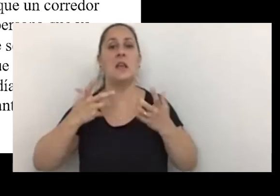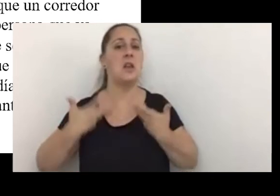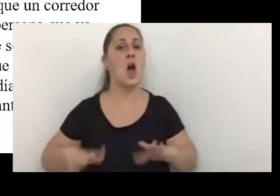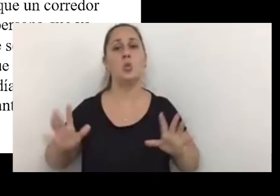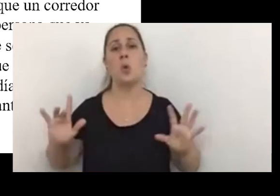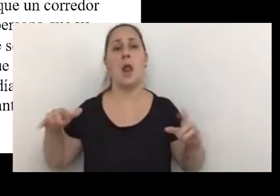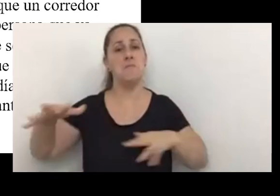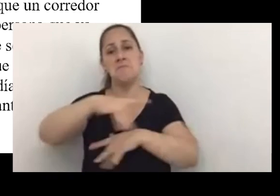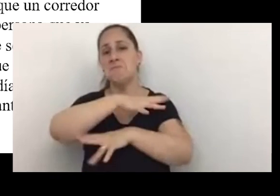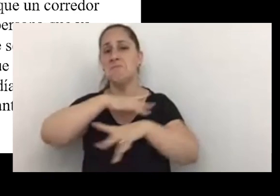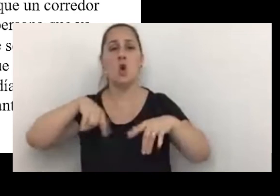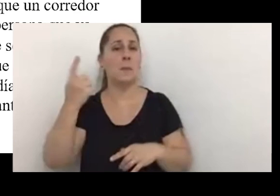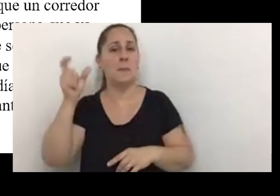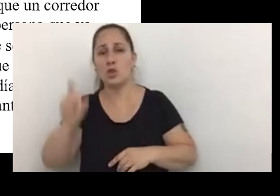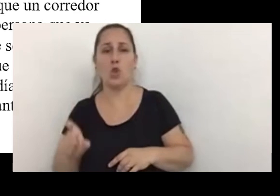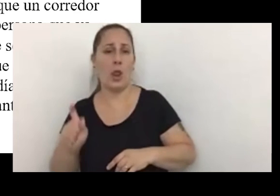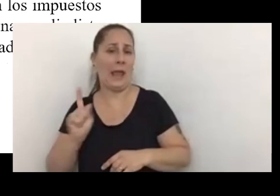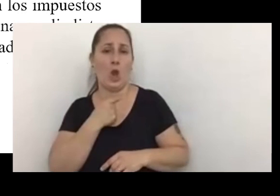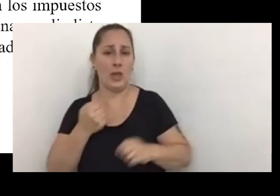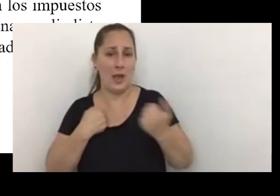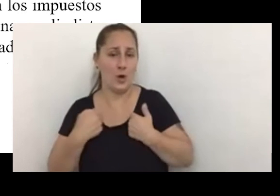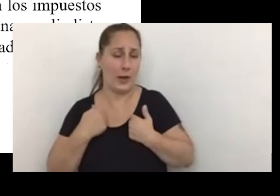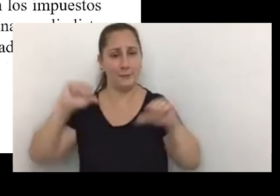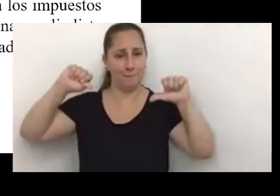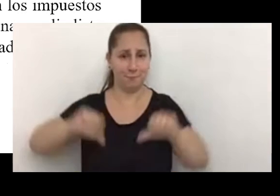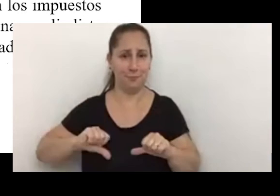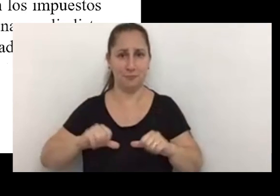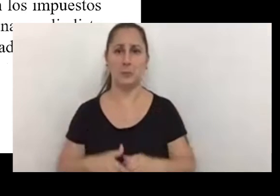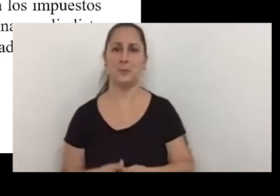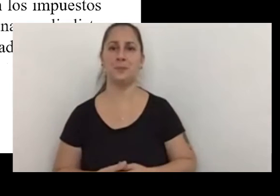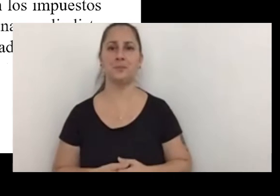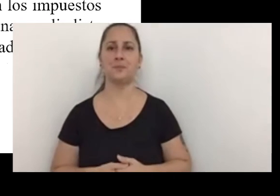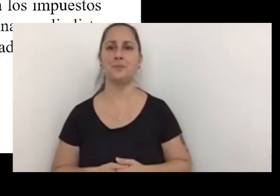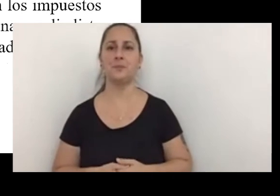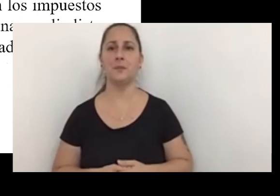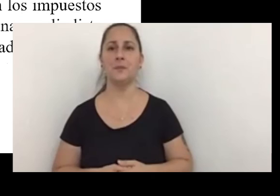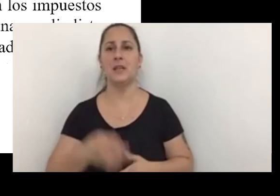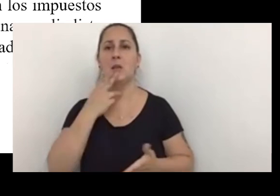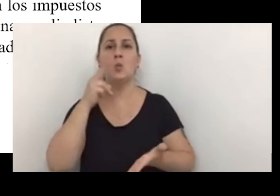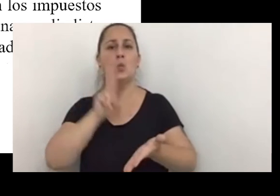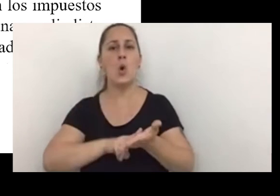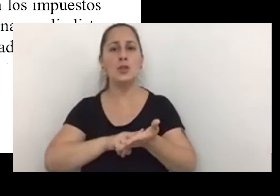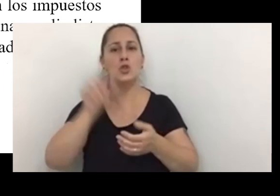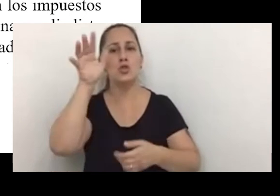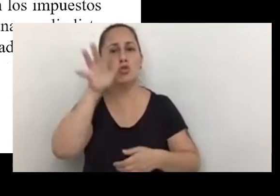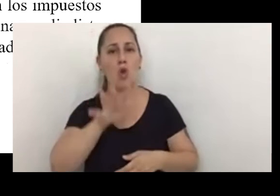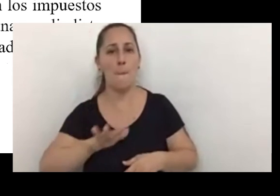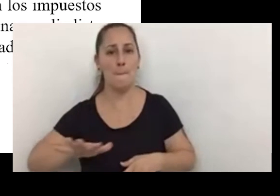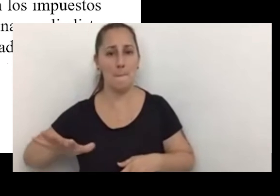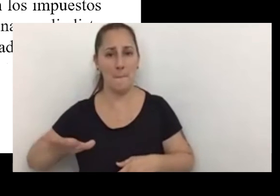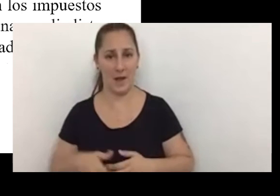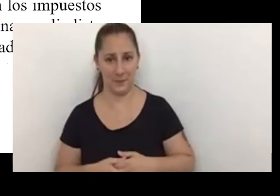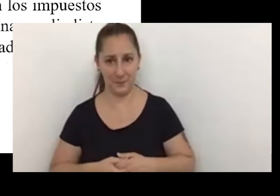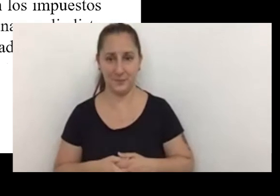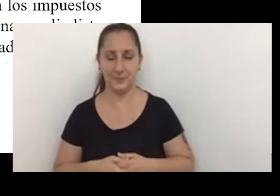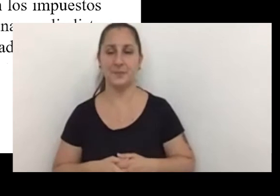otros viandantes que quieren pasear. El impuesto a la sombra. El impuesto a la